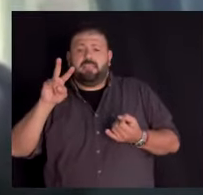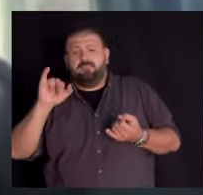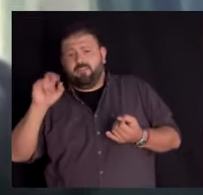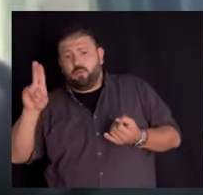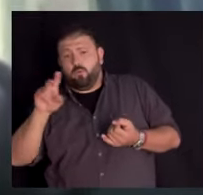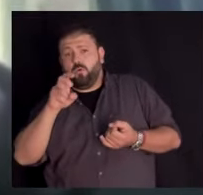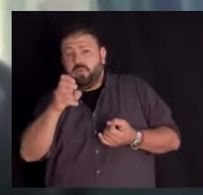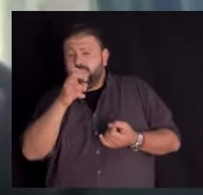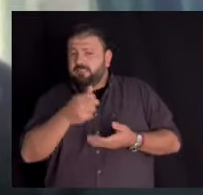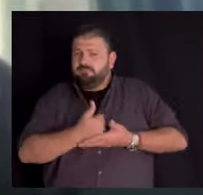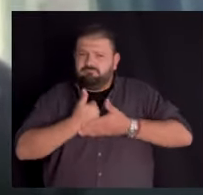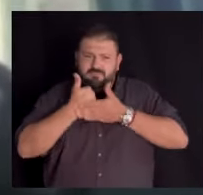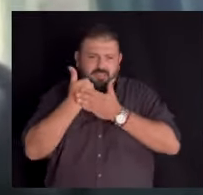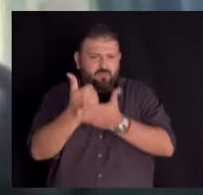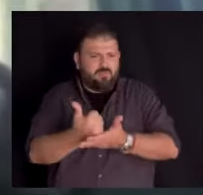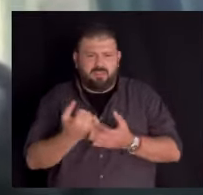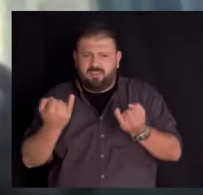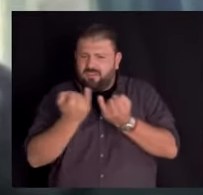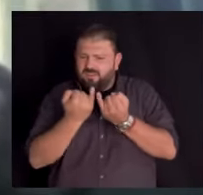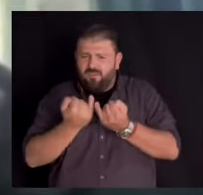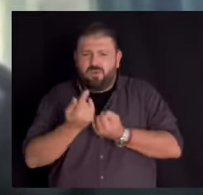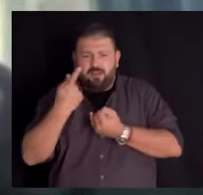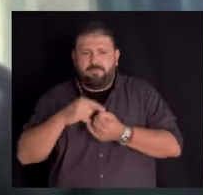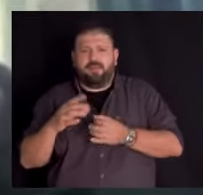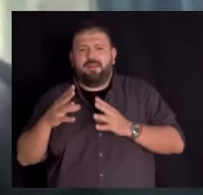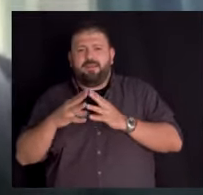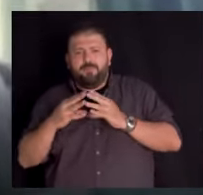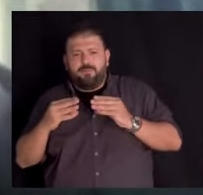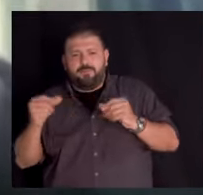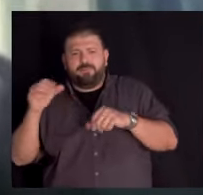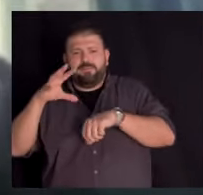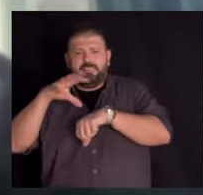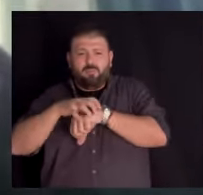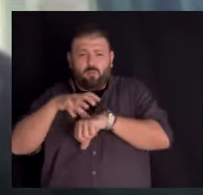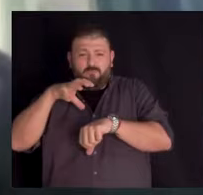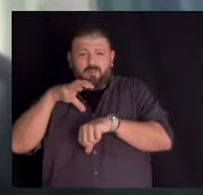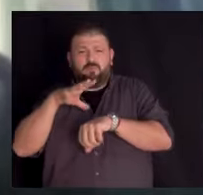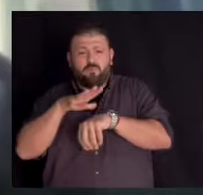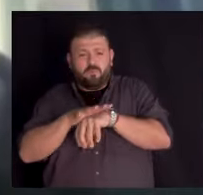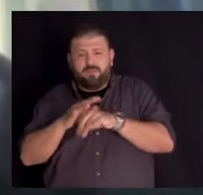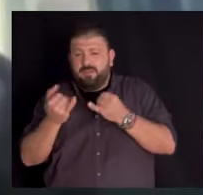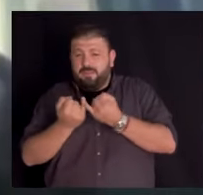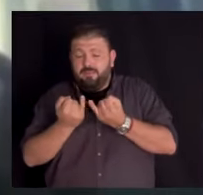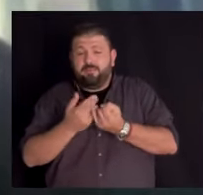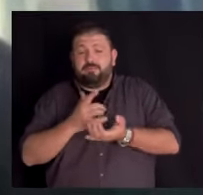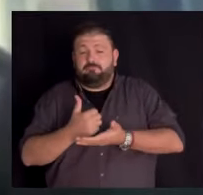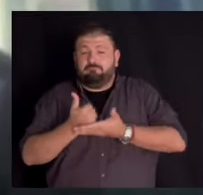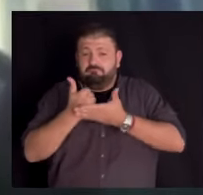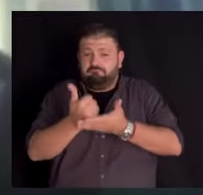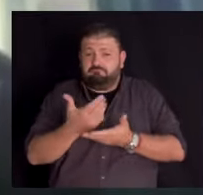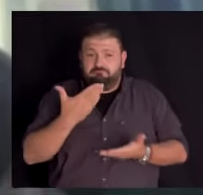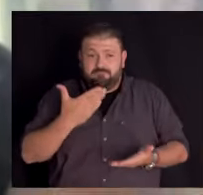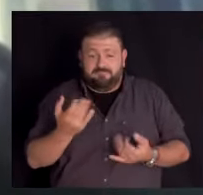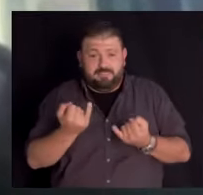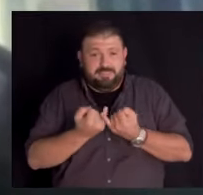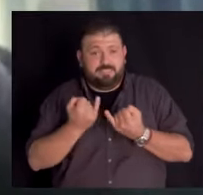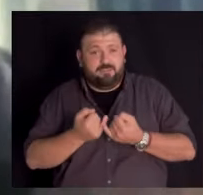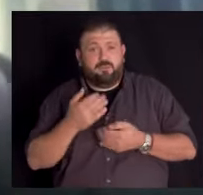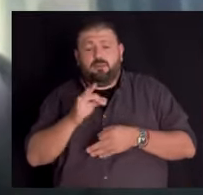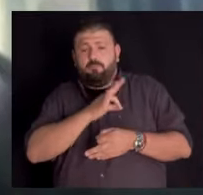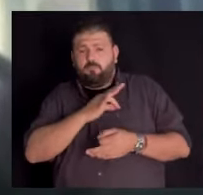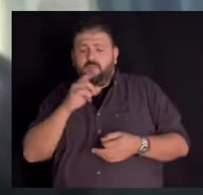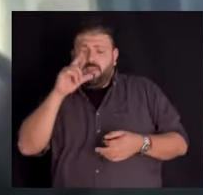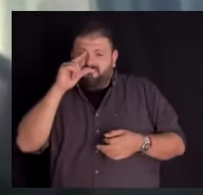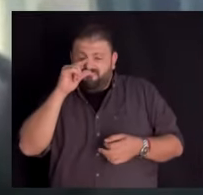a la inflamación celular, le va a ayudar a bajar esa inflamación, ¿sí? Entonces, y algo vital, ¿no? Puede fallar el